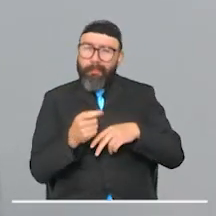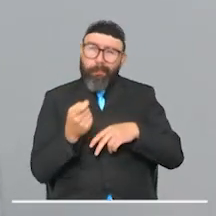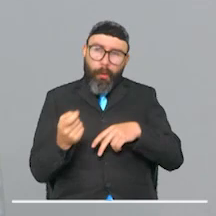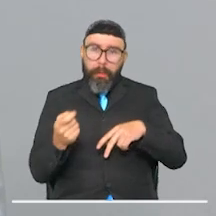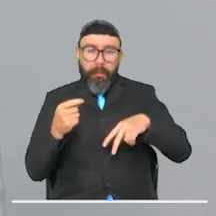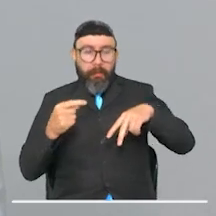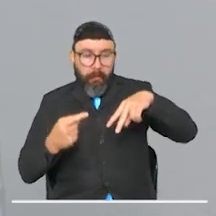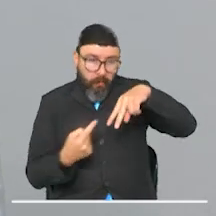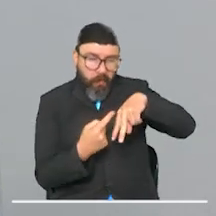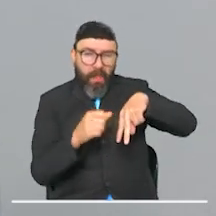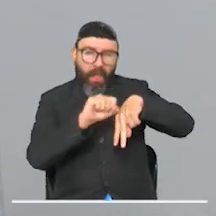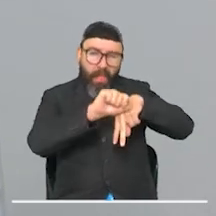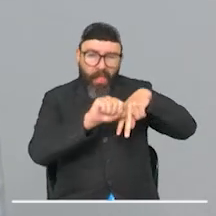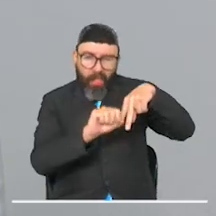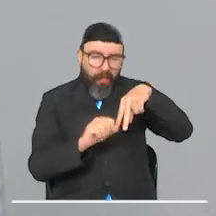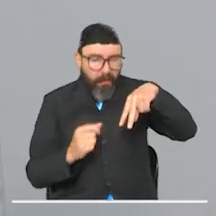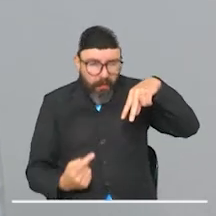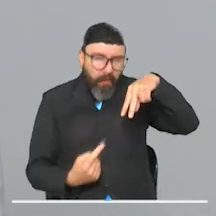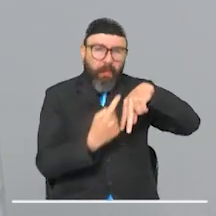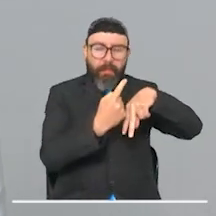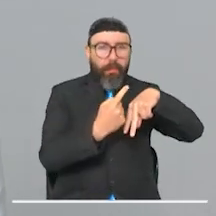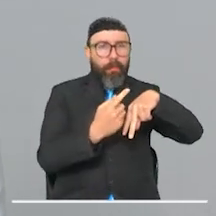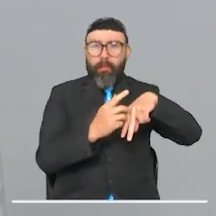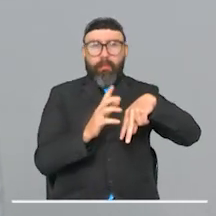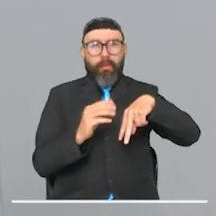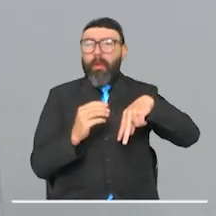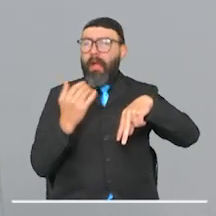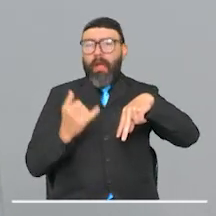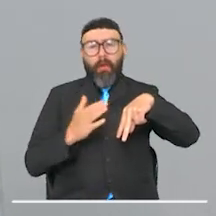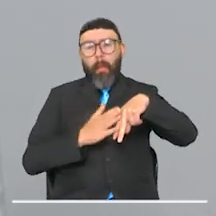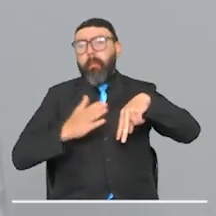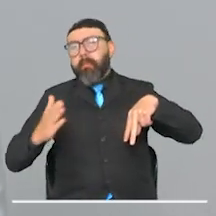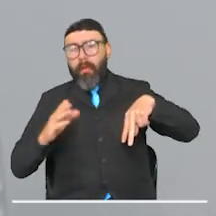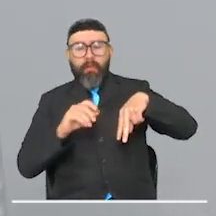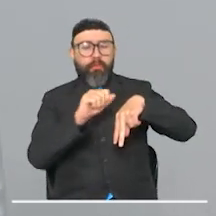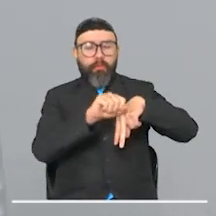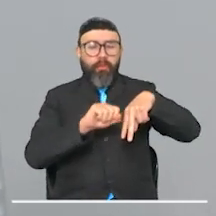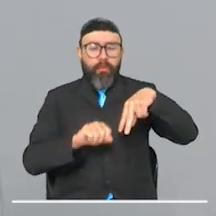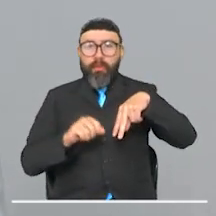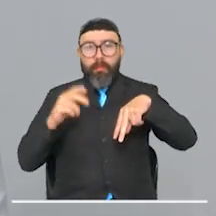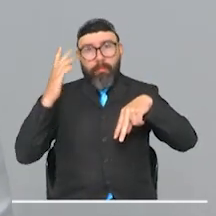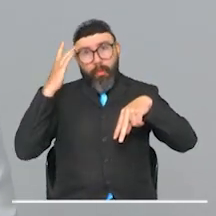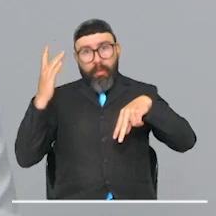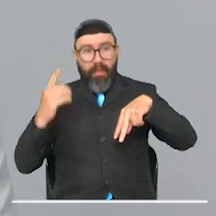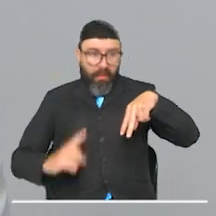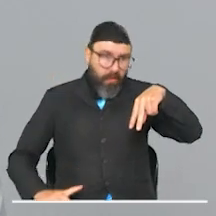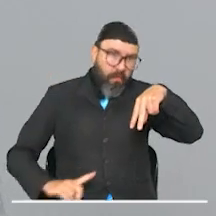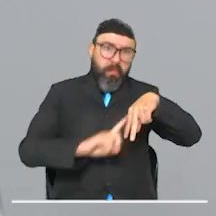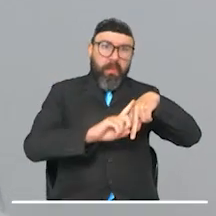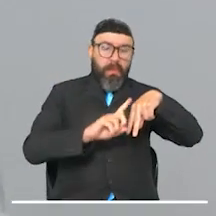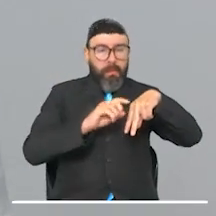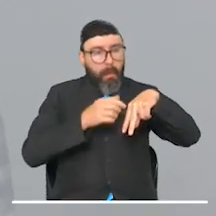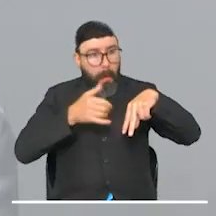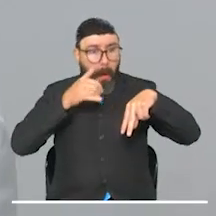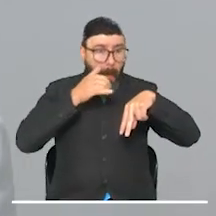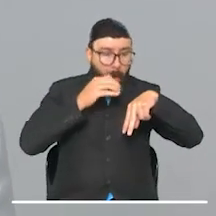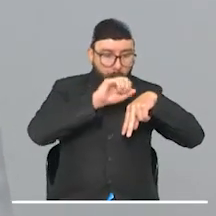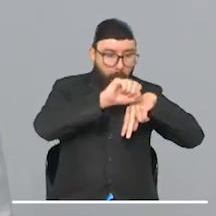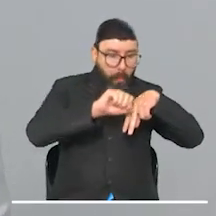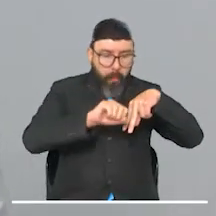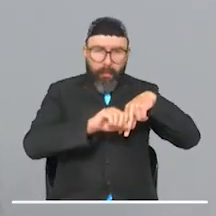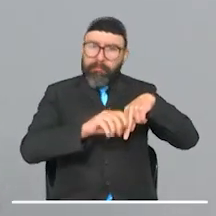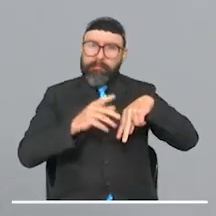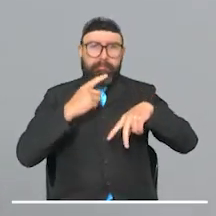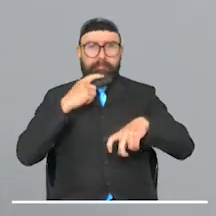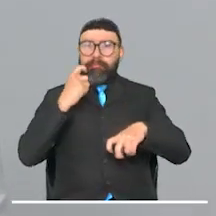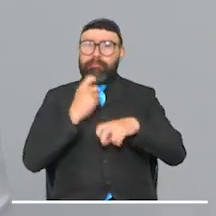de forma rutinaria por las complicaciones que tienen y porque prácticamente estos estudios con